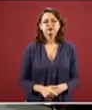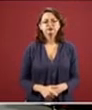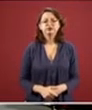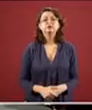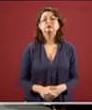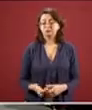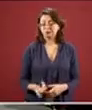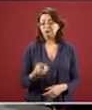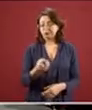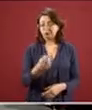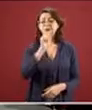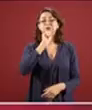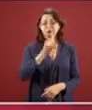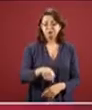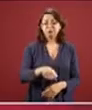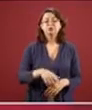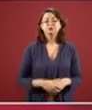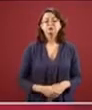También eso, o sea,